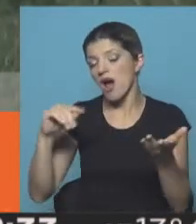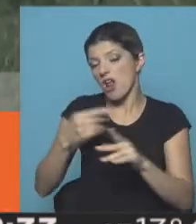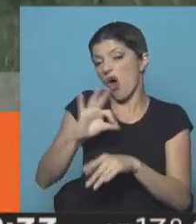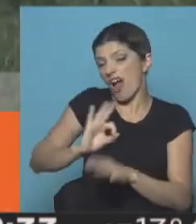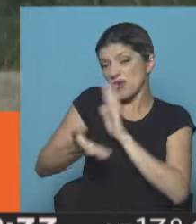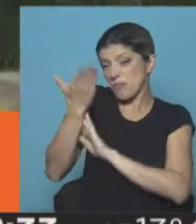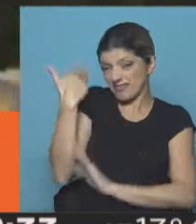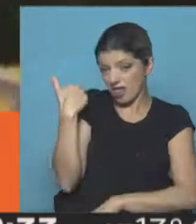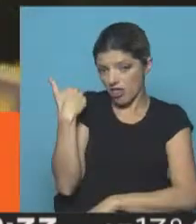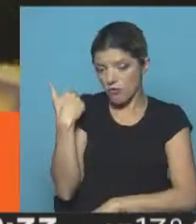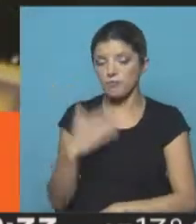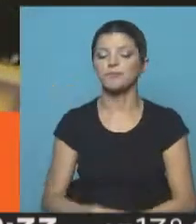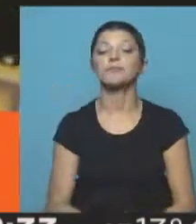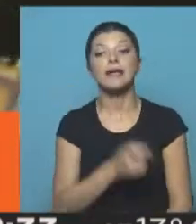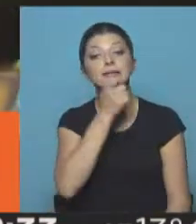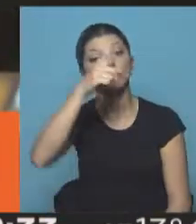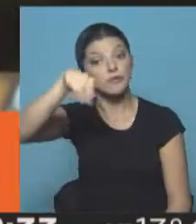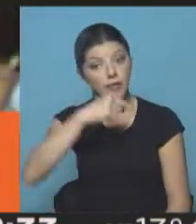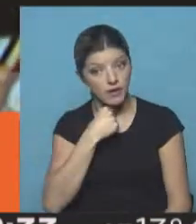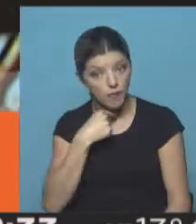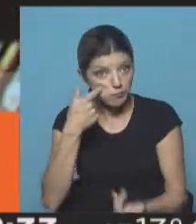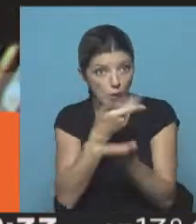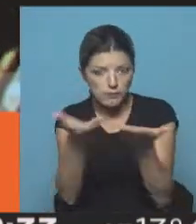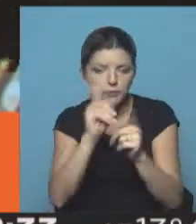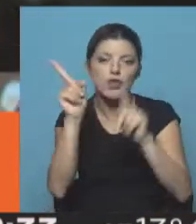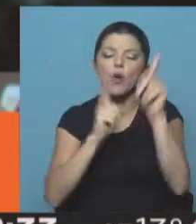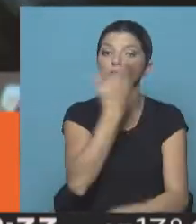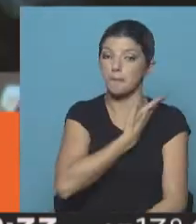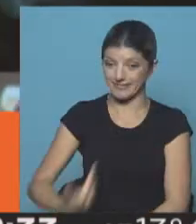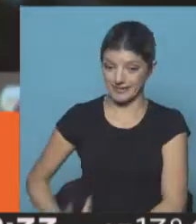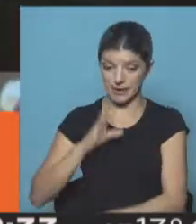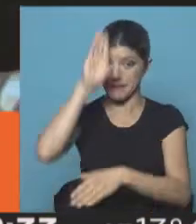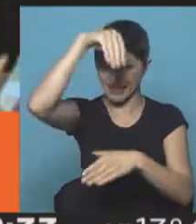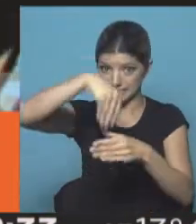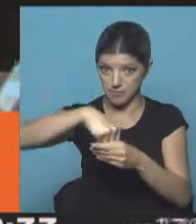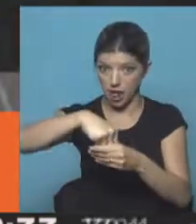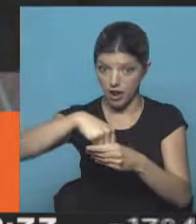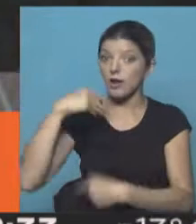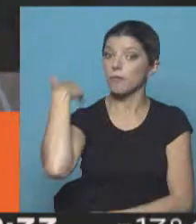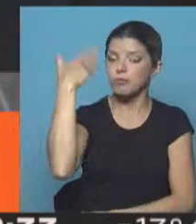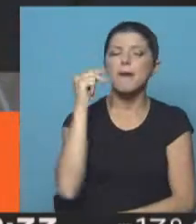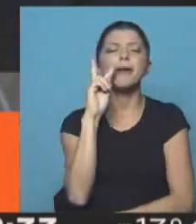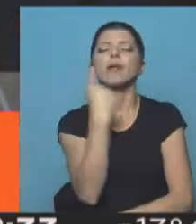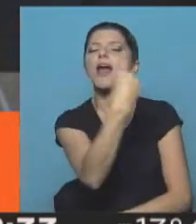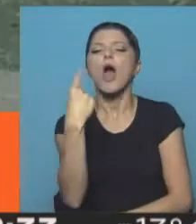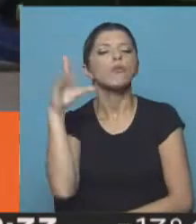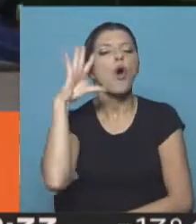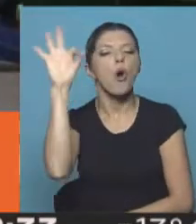les parece, podemos ver a algunos de los jefes de Estado, de gobierno que participaron de estas reuniones, justamente para ver qué